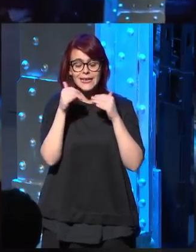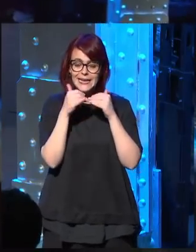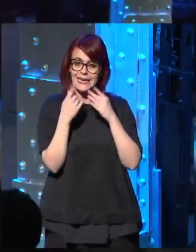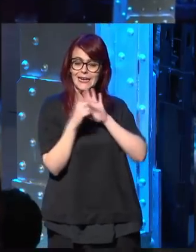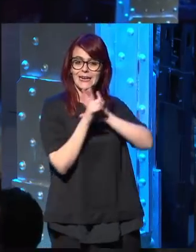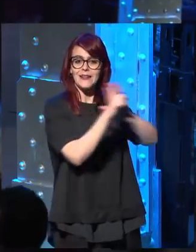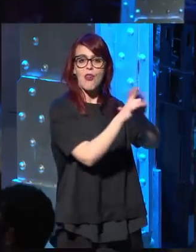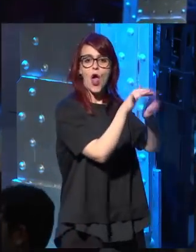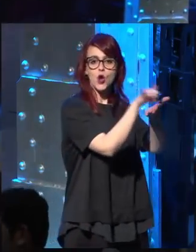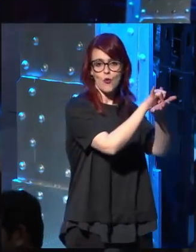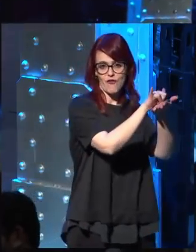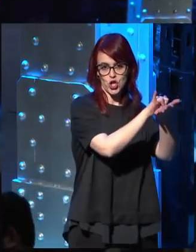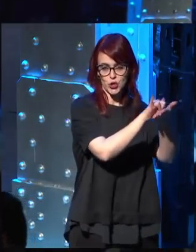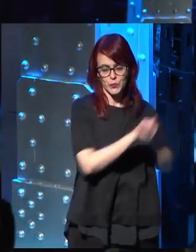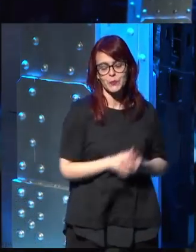¿no?